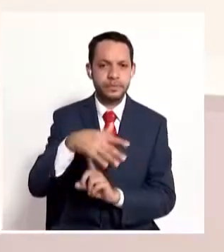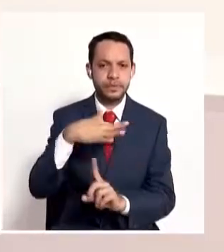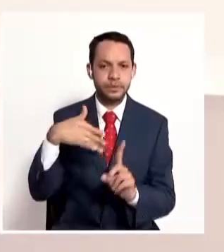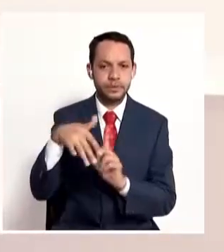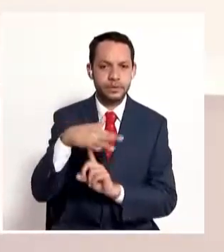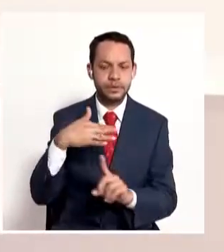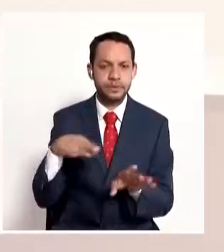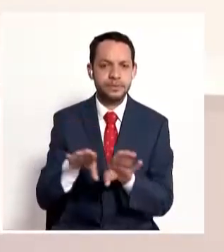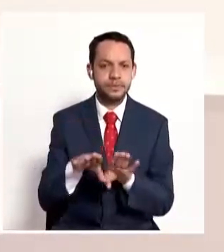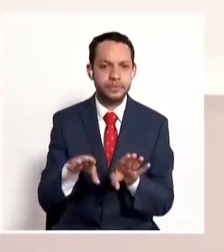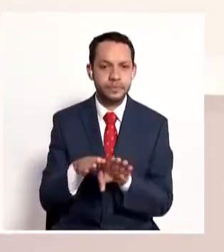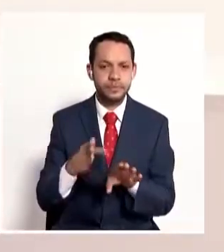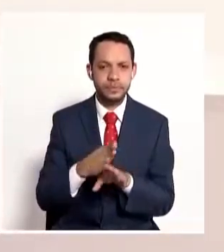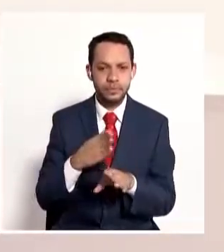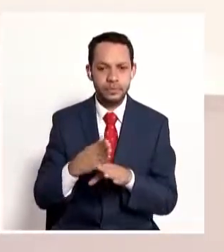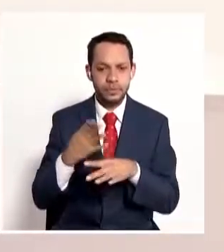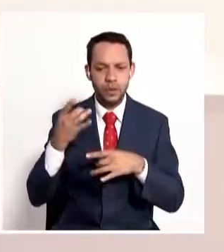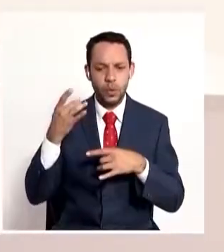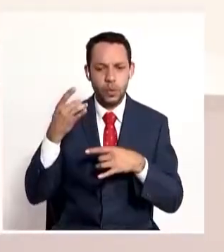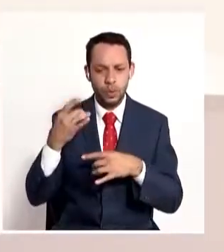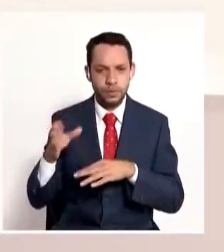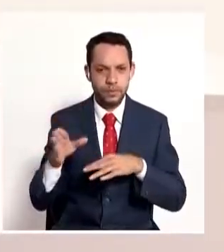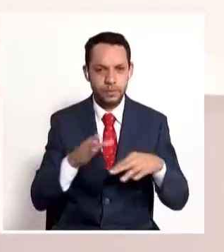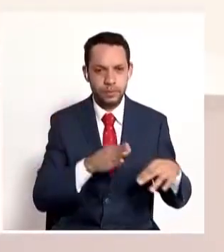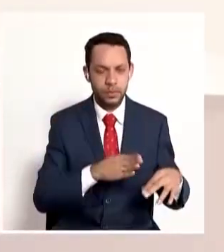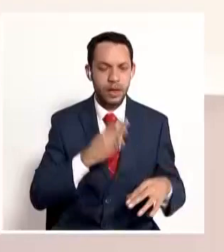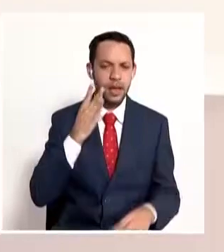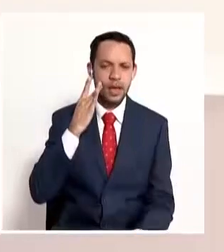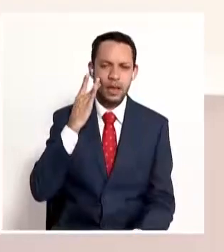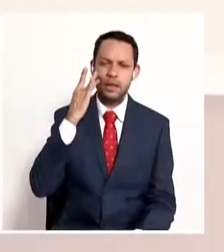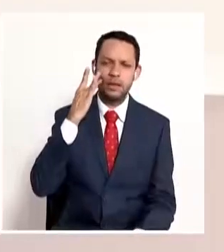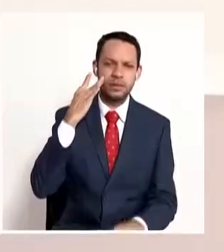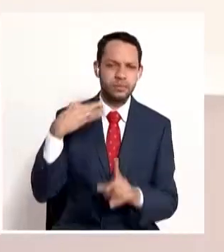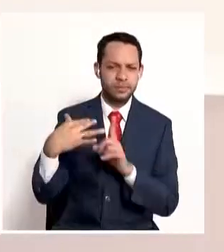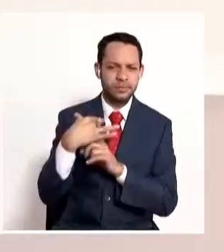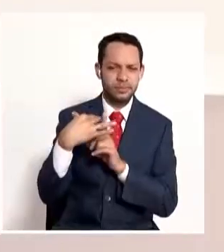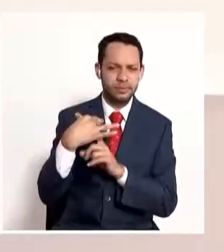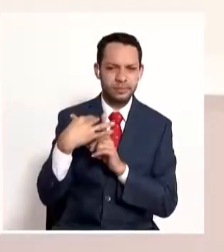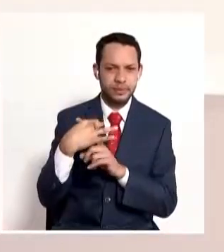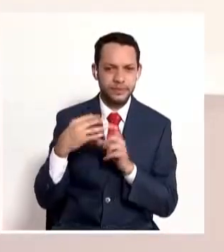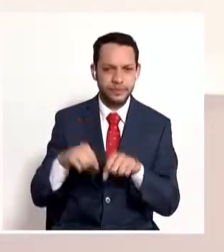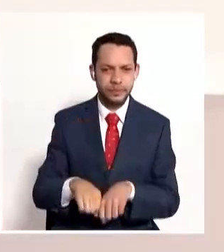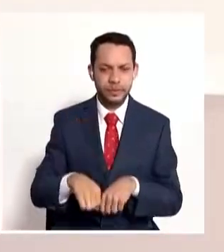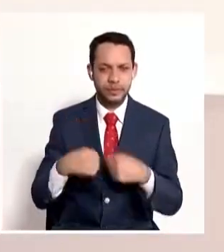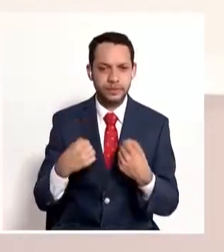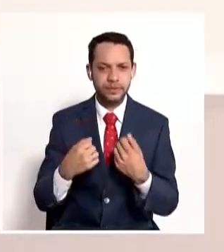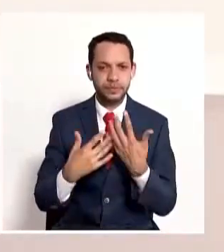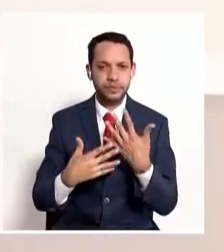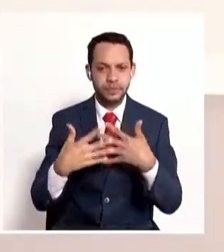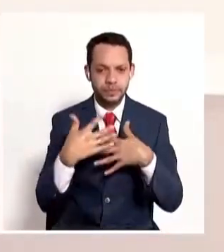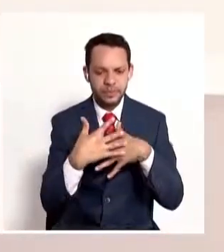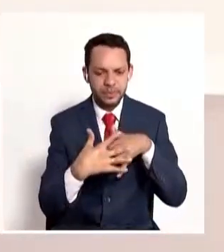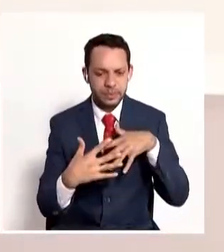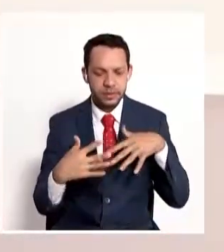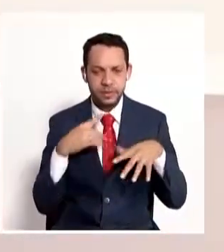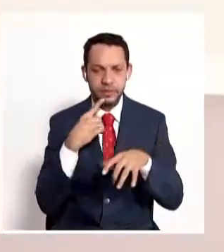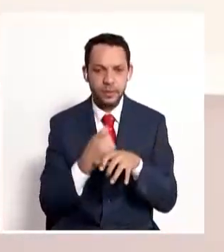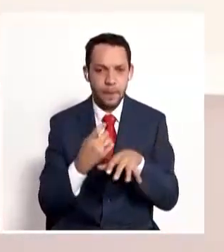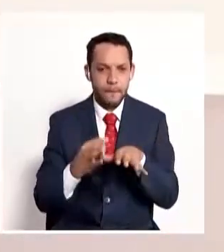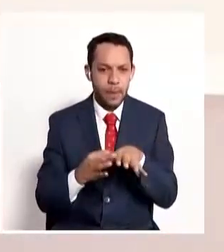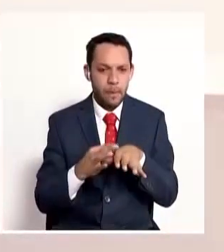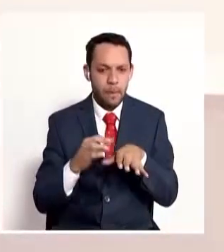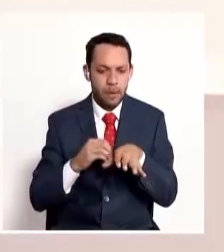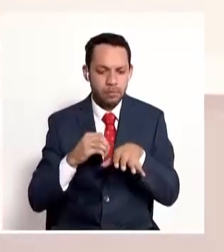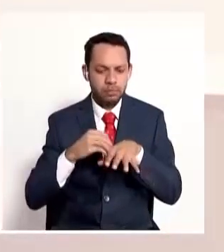dolor muy similar el ácido úrico afecta mucho la articulación del dedo gordo y ahí se puede subir a otras articulaciones